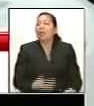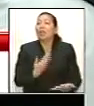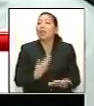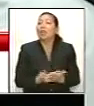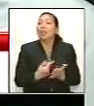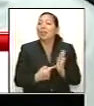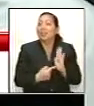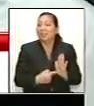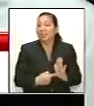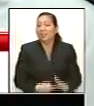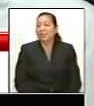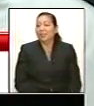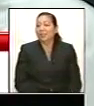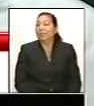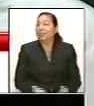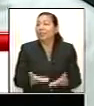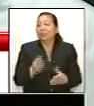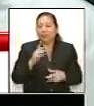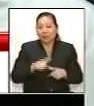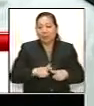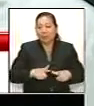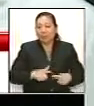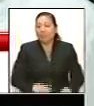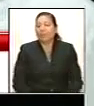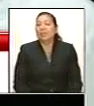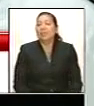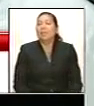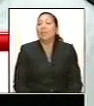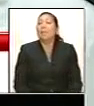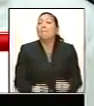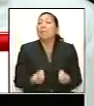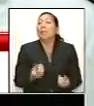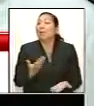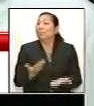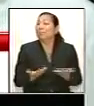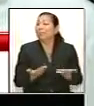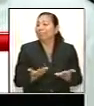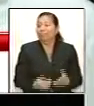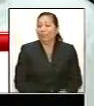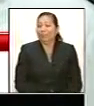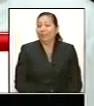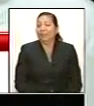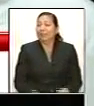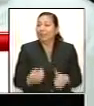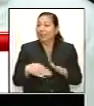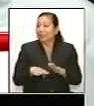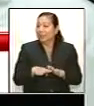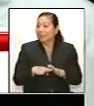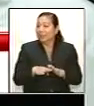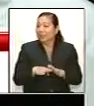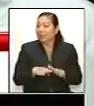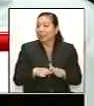deja, lo toma la comisaría, ¿no? Porque muchas veces